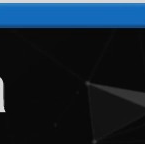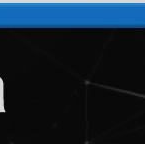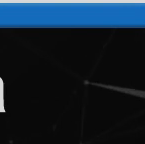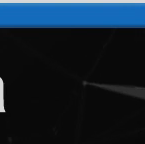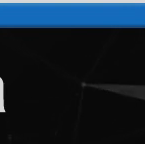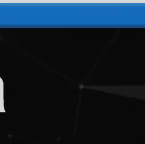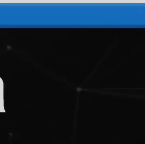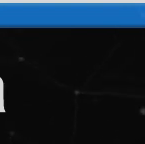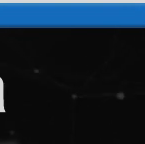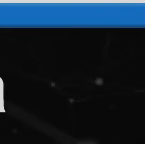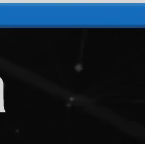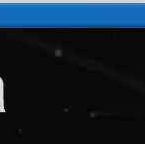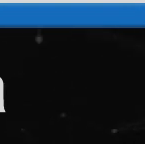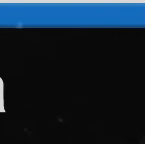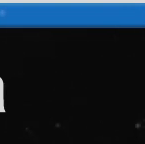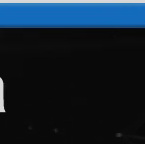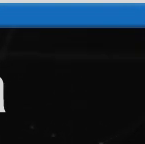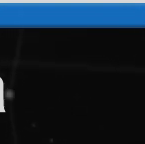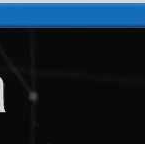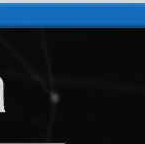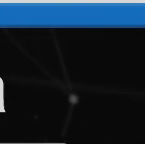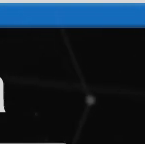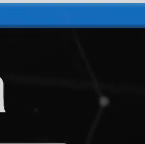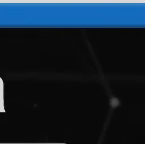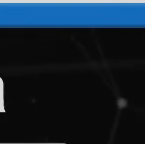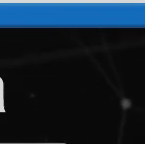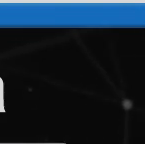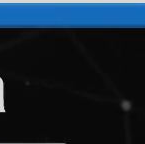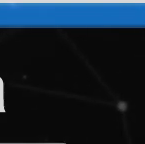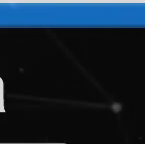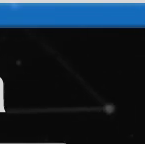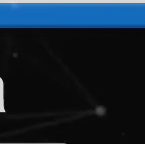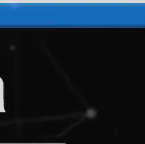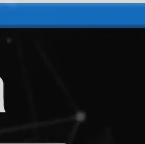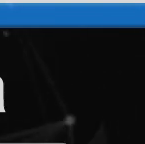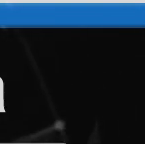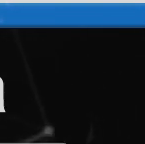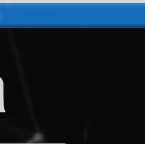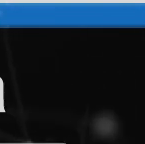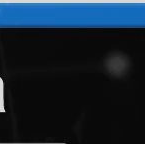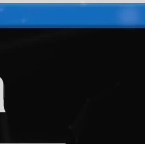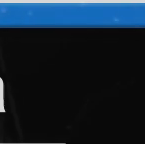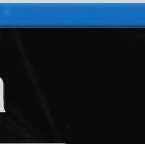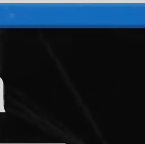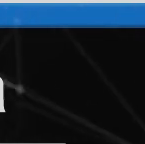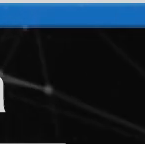Ya estás informado. No olvides darle like a este video, comparte y suscríbete a Escucha Diario.